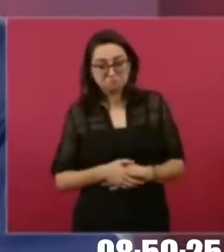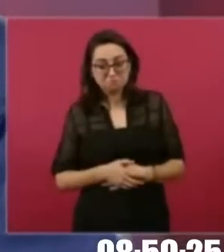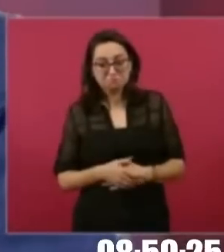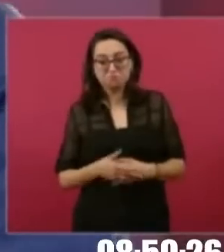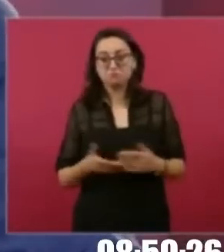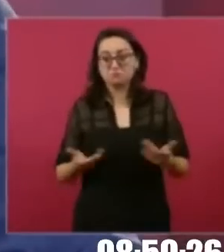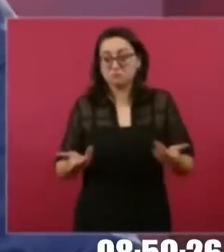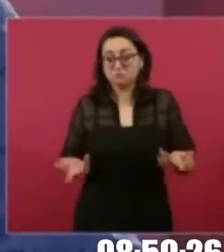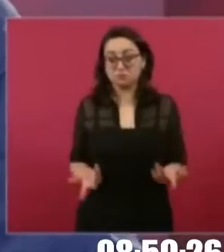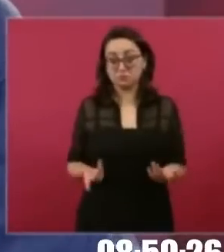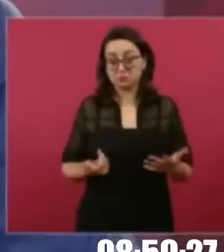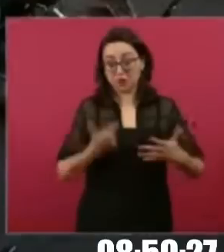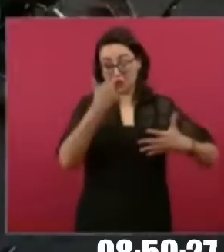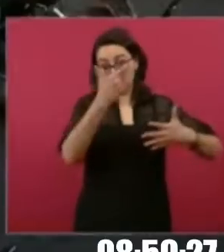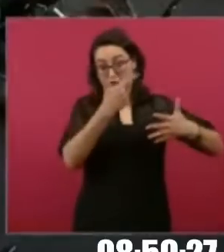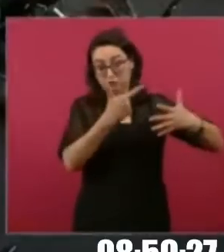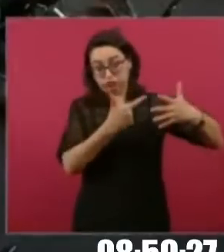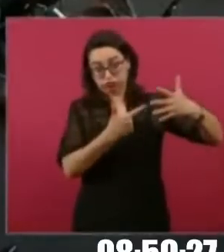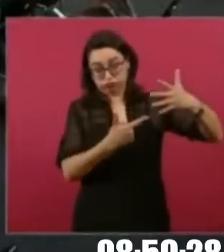50